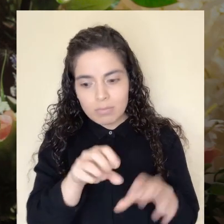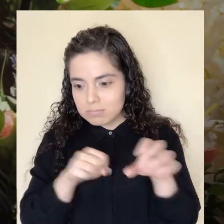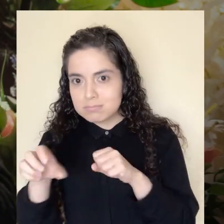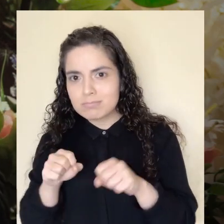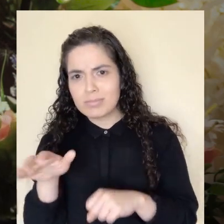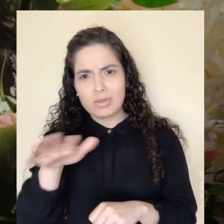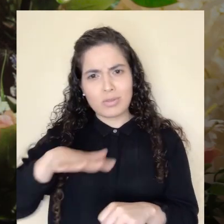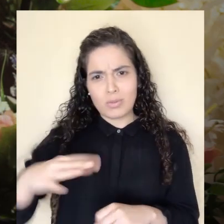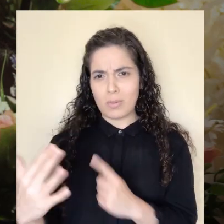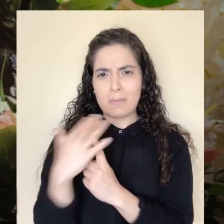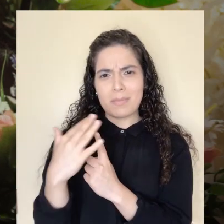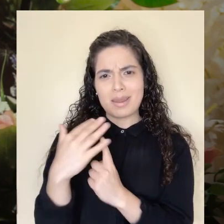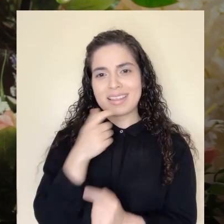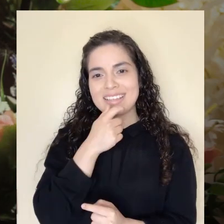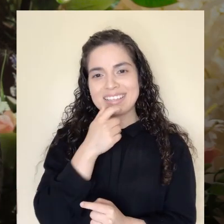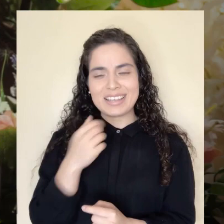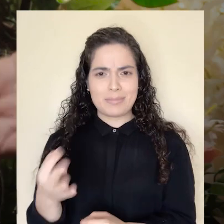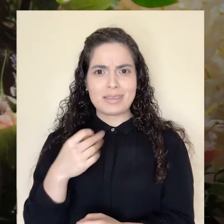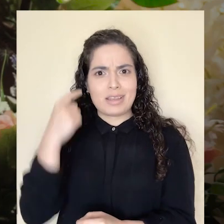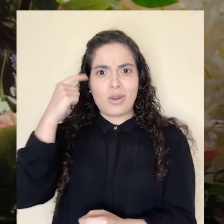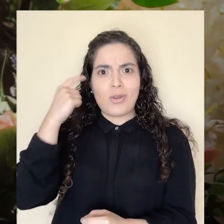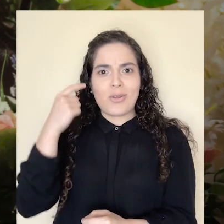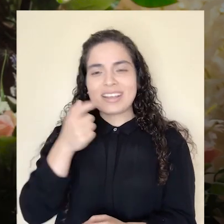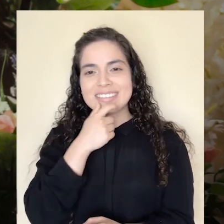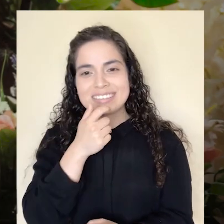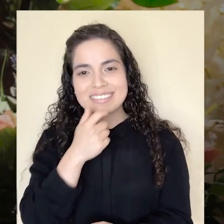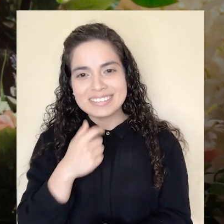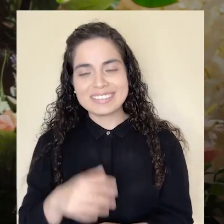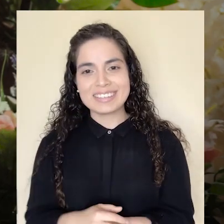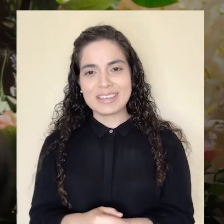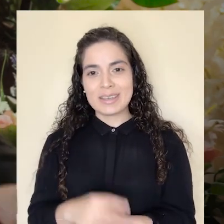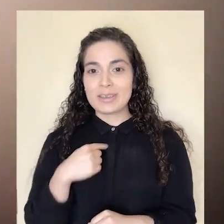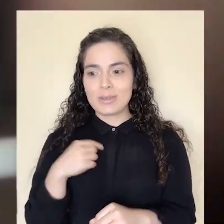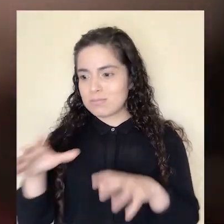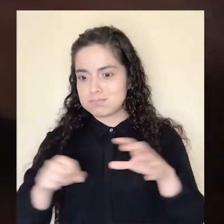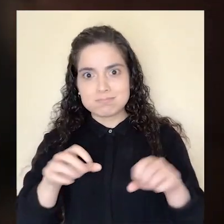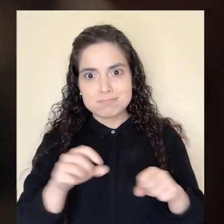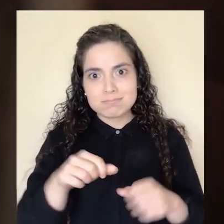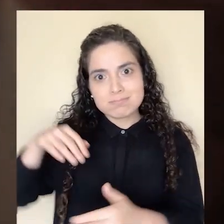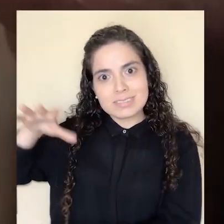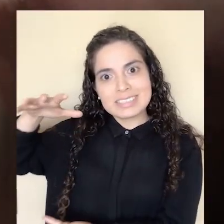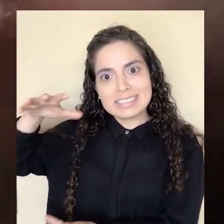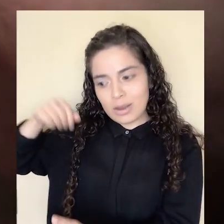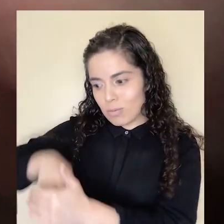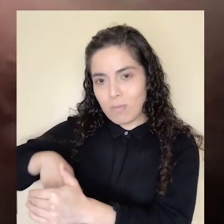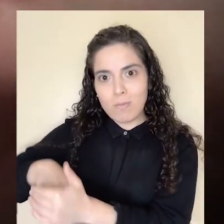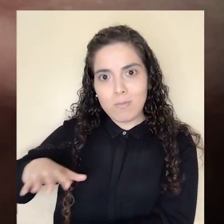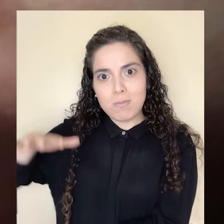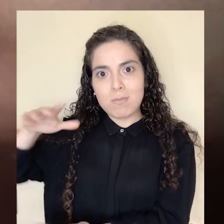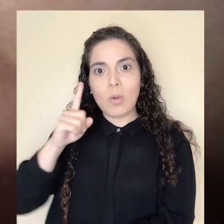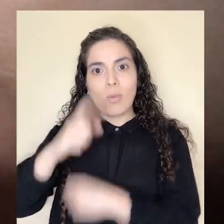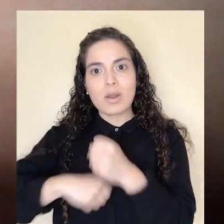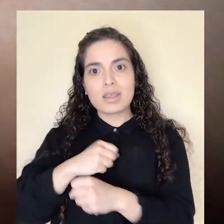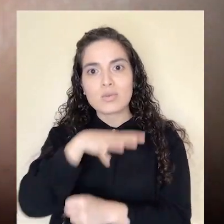reta. Me dicen, no, tú estás loca. No, me busco, saco, me traigo de barba, guardo